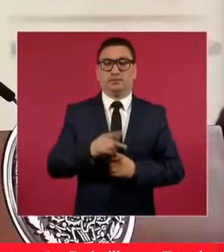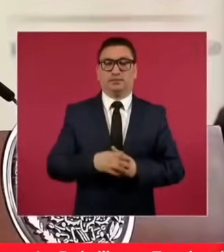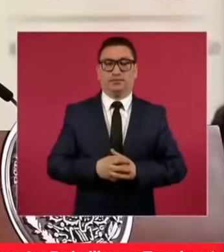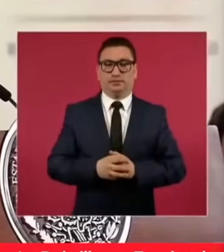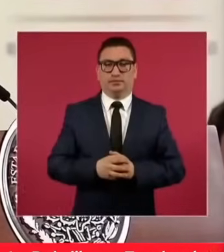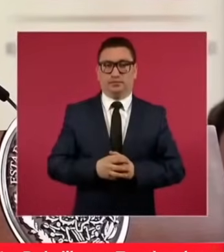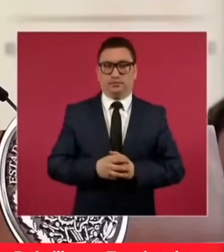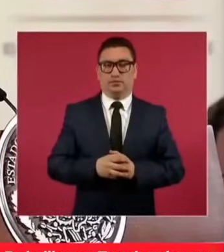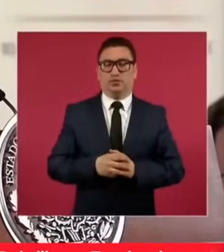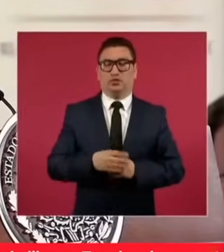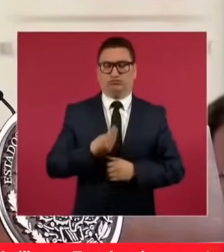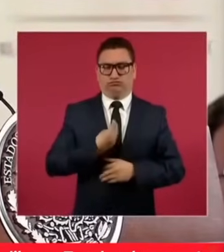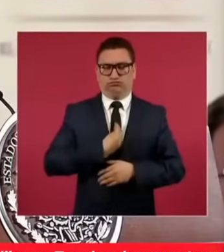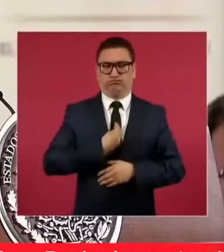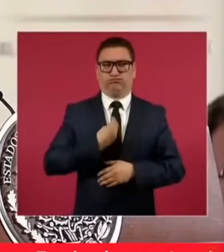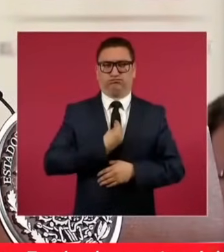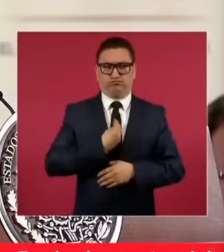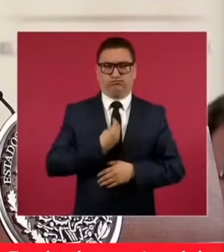Y se resiste.